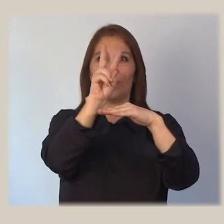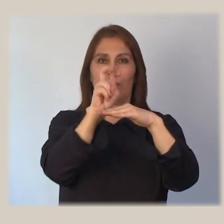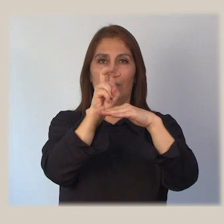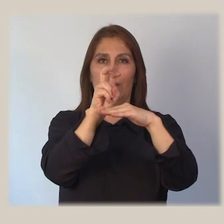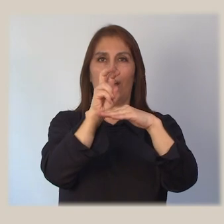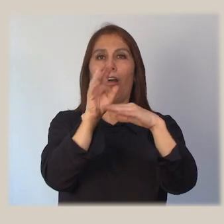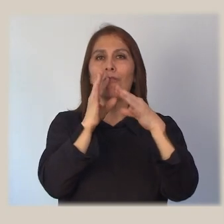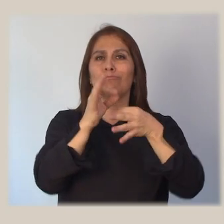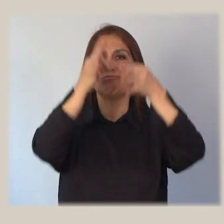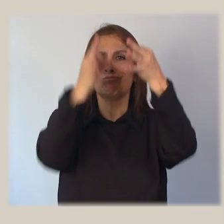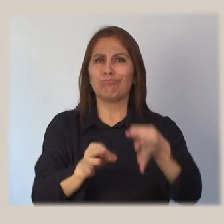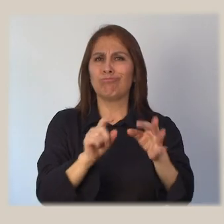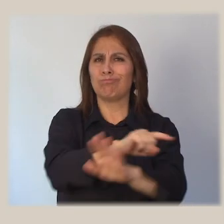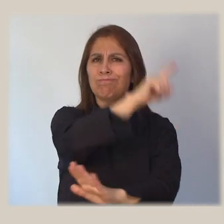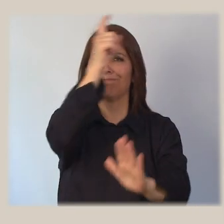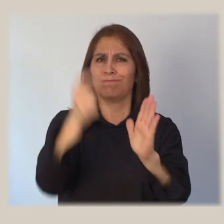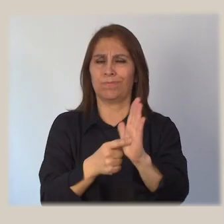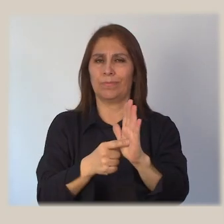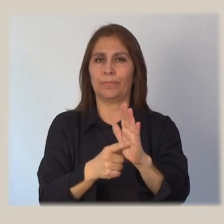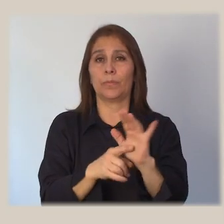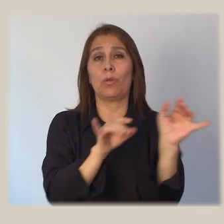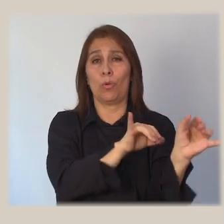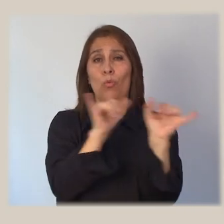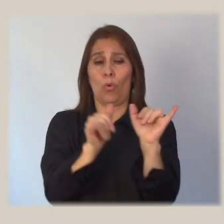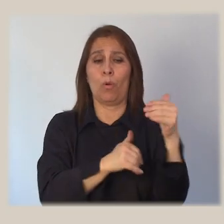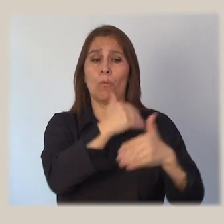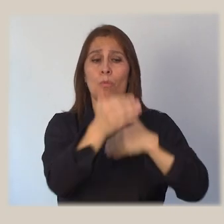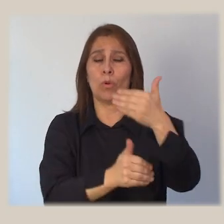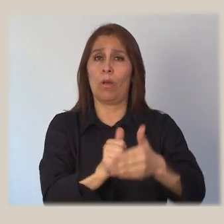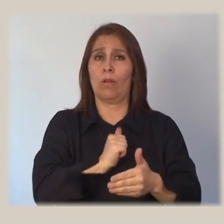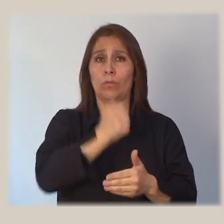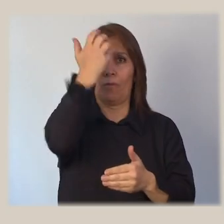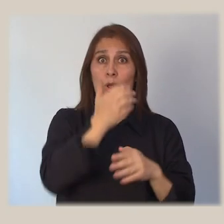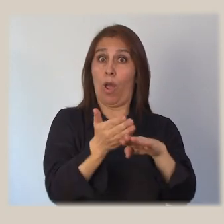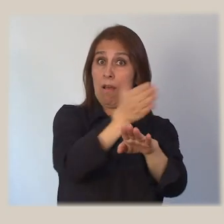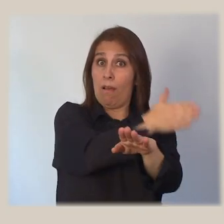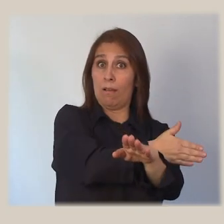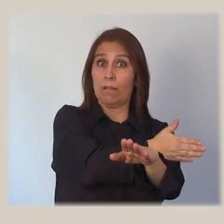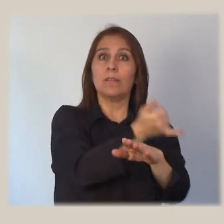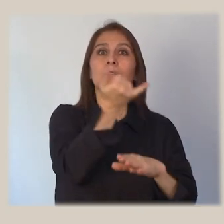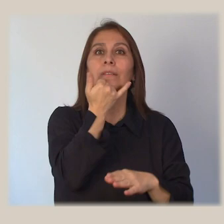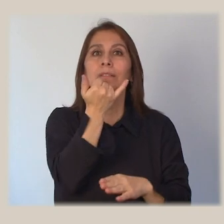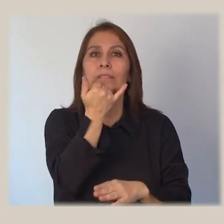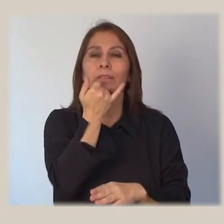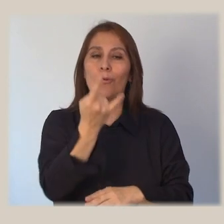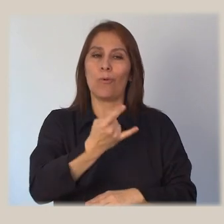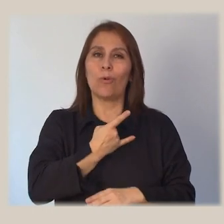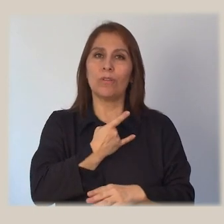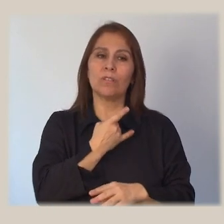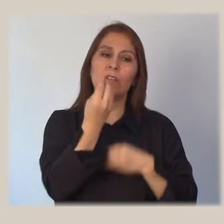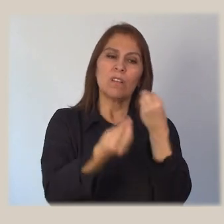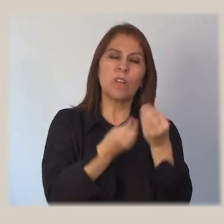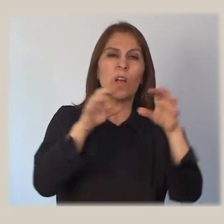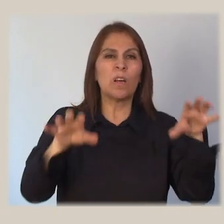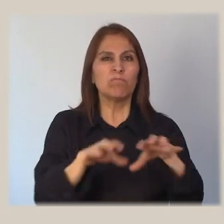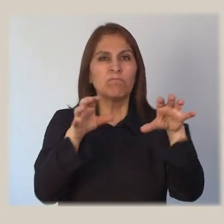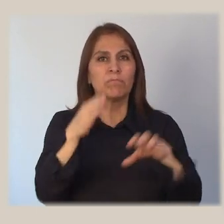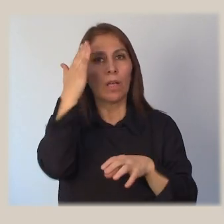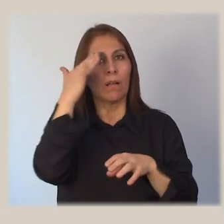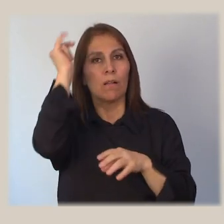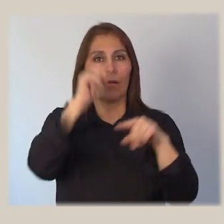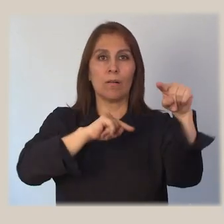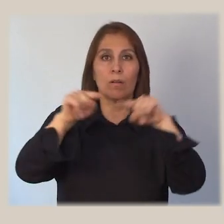de cumplimiento pleno. Al igual que en el proceso de autoevaluación anterior, la universidad a través de sus acciones académicas